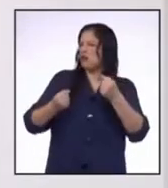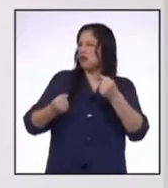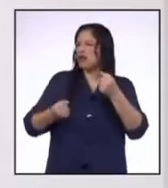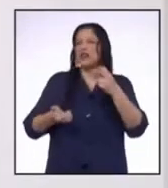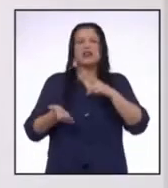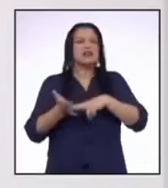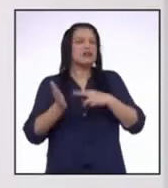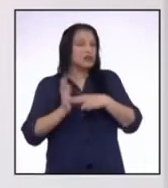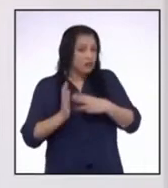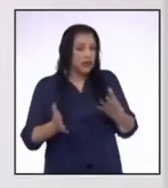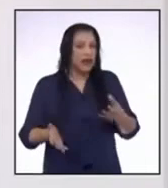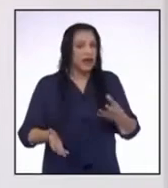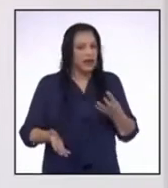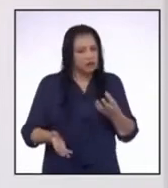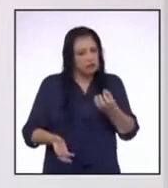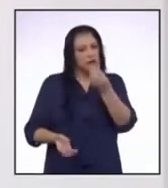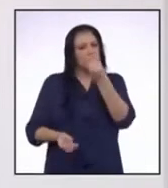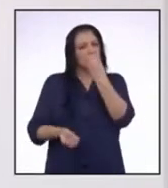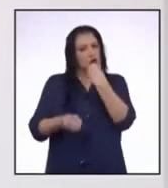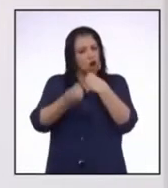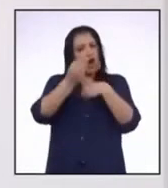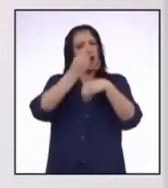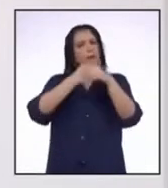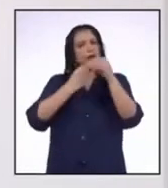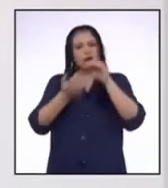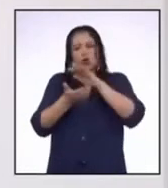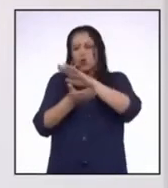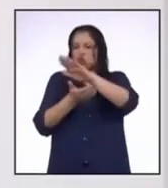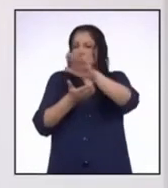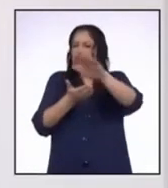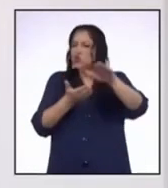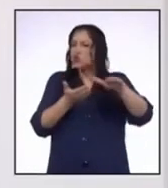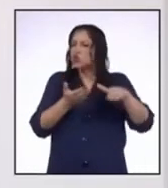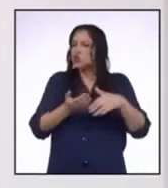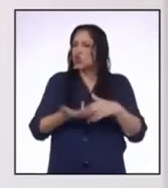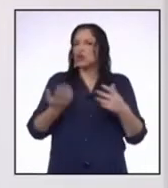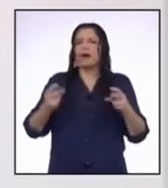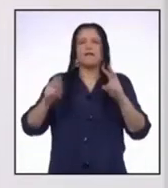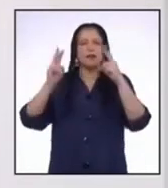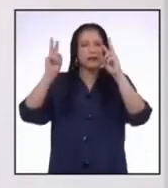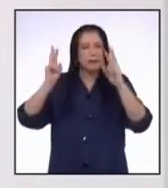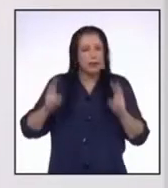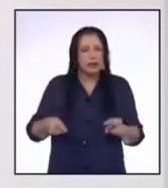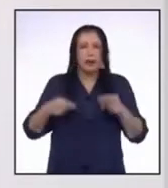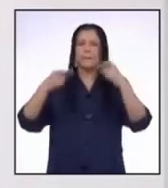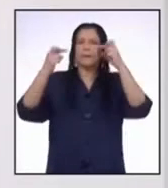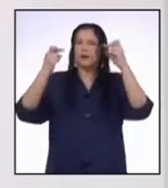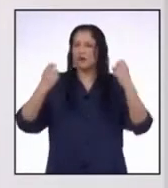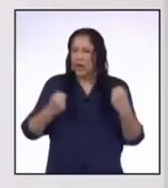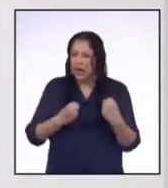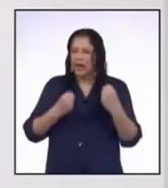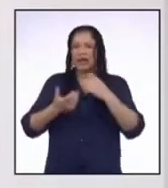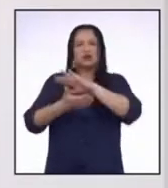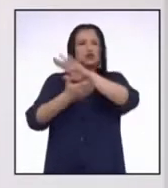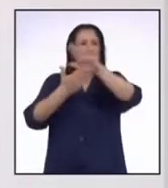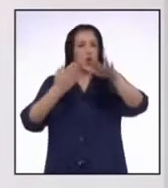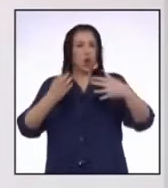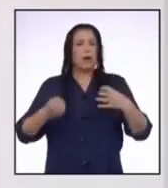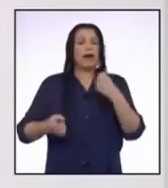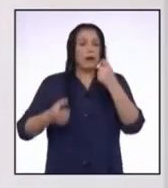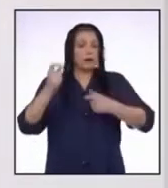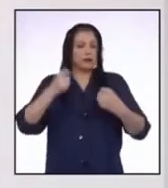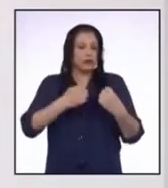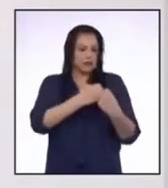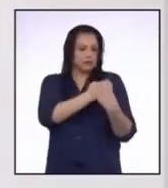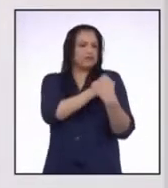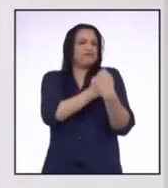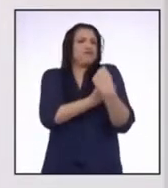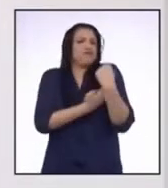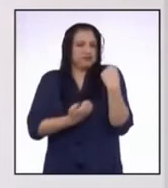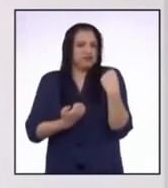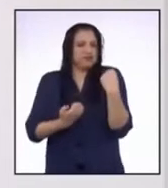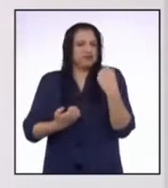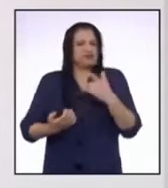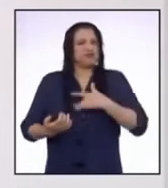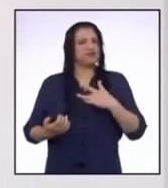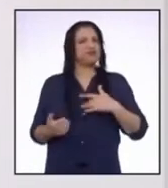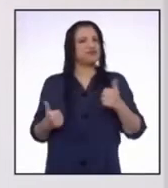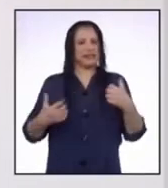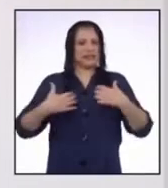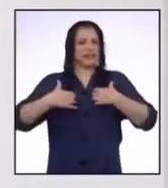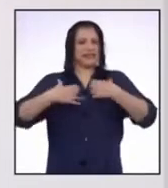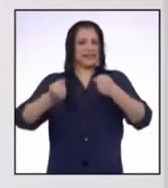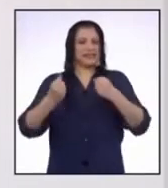saludable consiste en alimentarse con todos los nutrientes esenciales que den la energía que cada persona necesita para estar